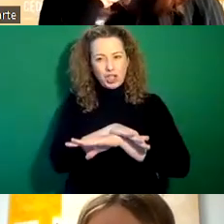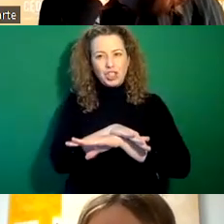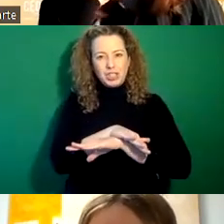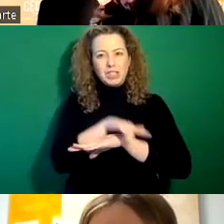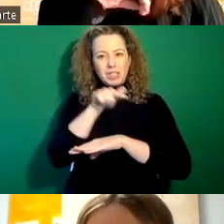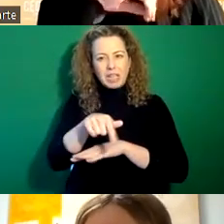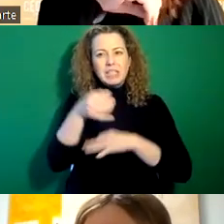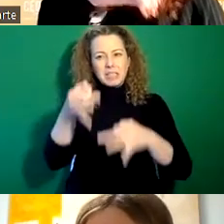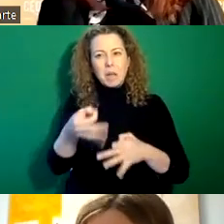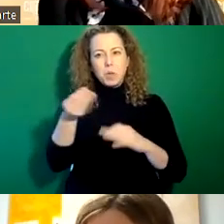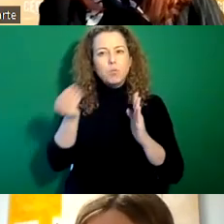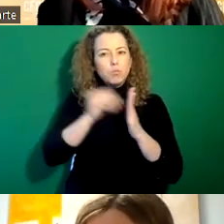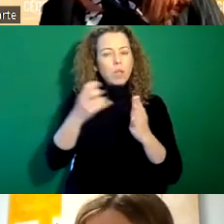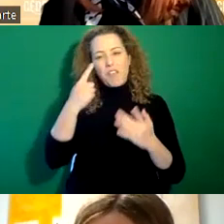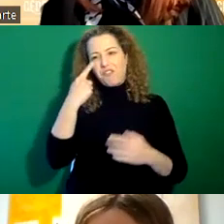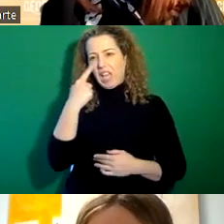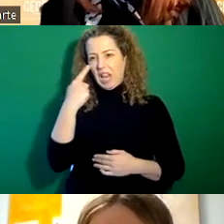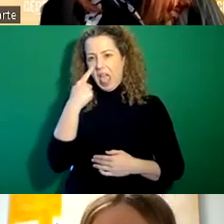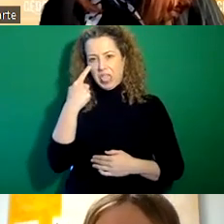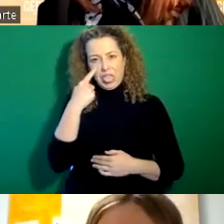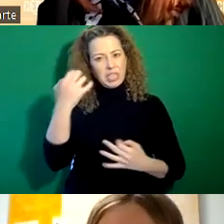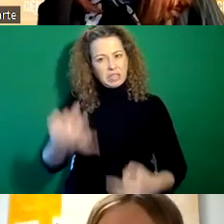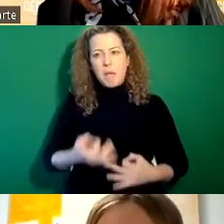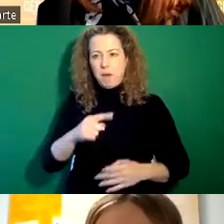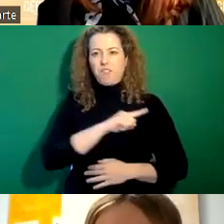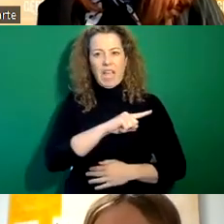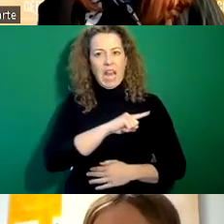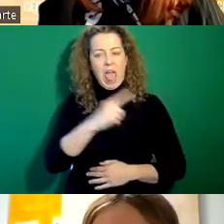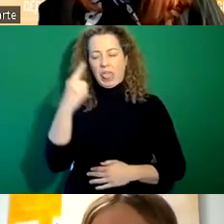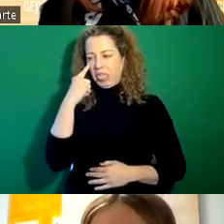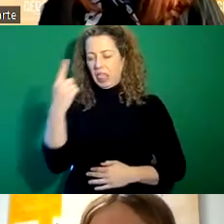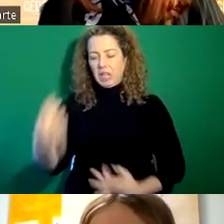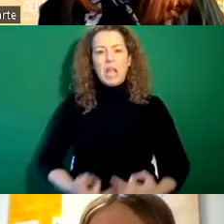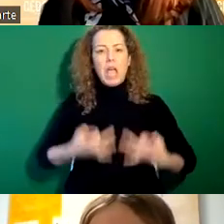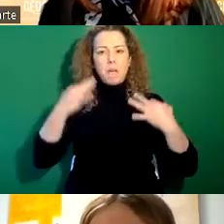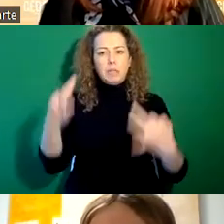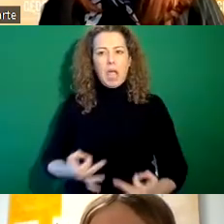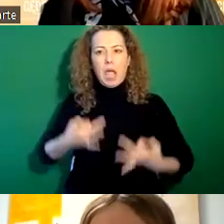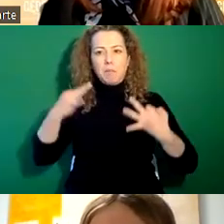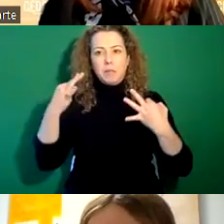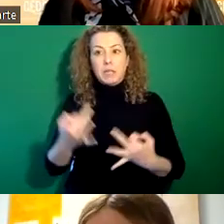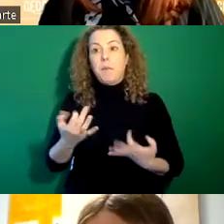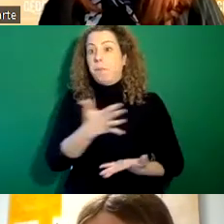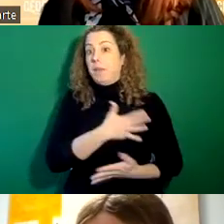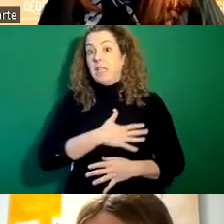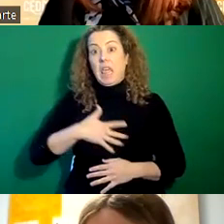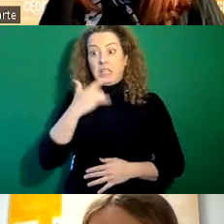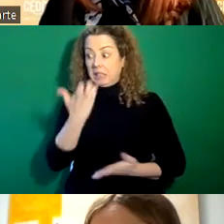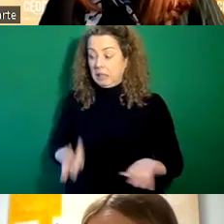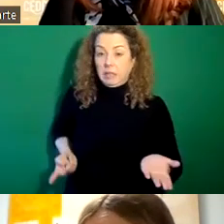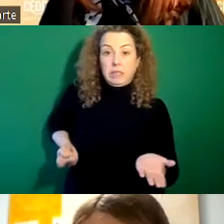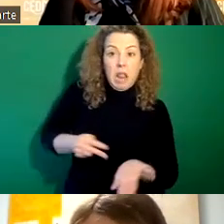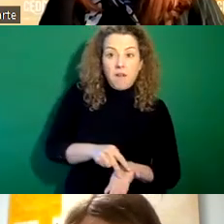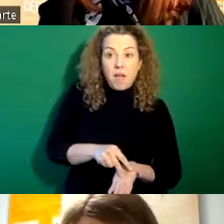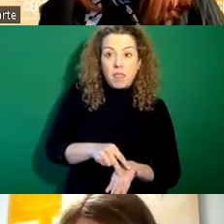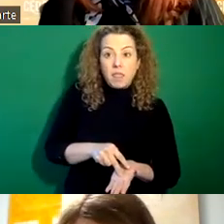pusimos siempre vigilancia y siempre hay vigilancia en esa unidad de tal forma que si se levantan